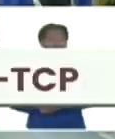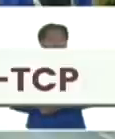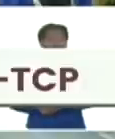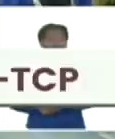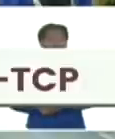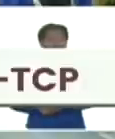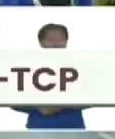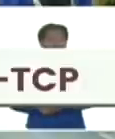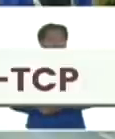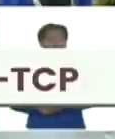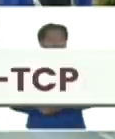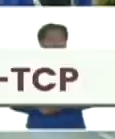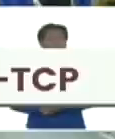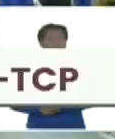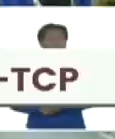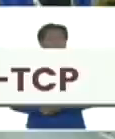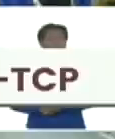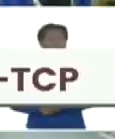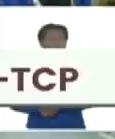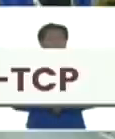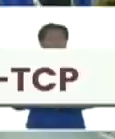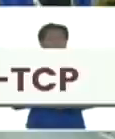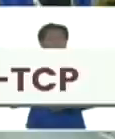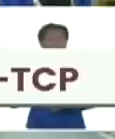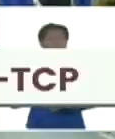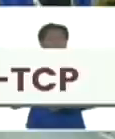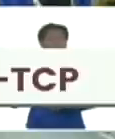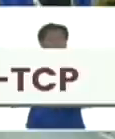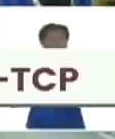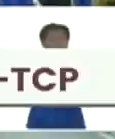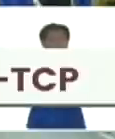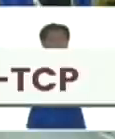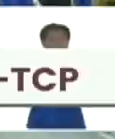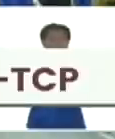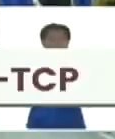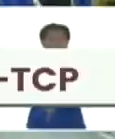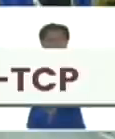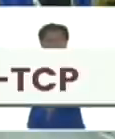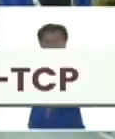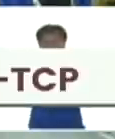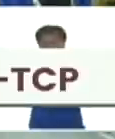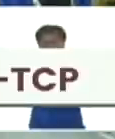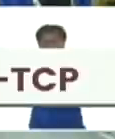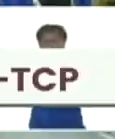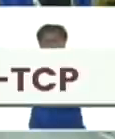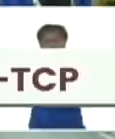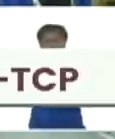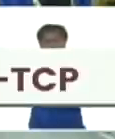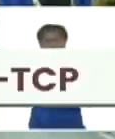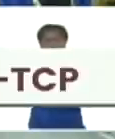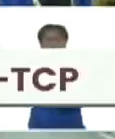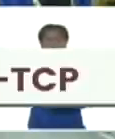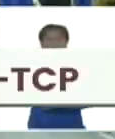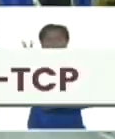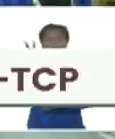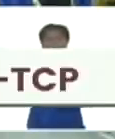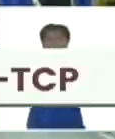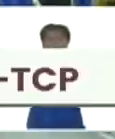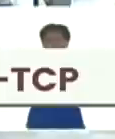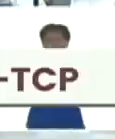Yendo aún más, intentando asesinar al presidente Nicolás